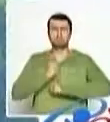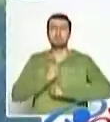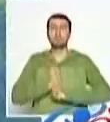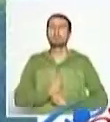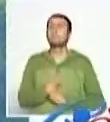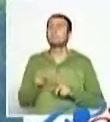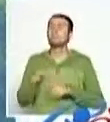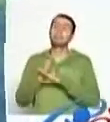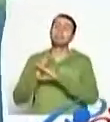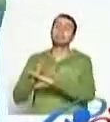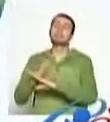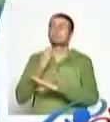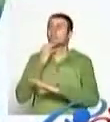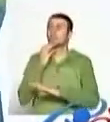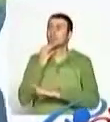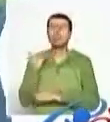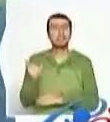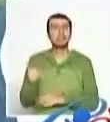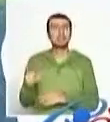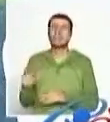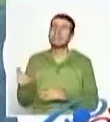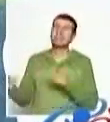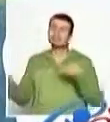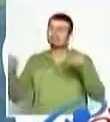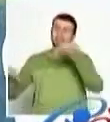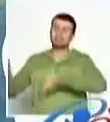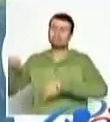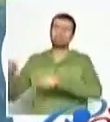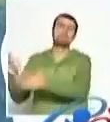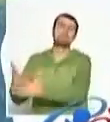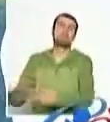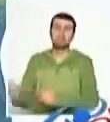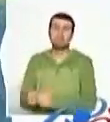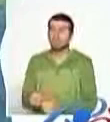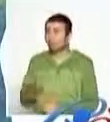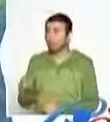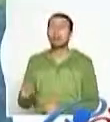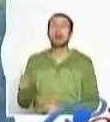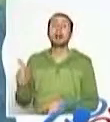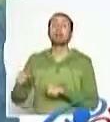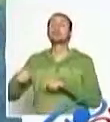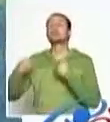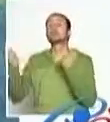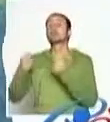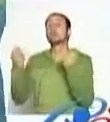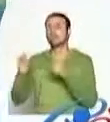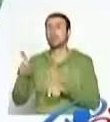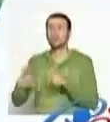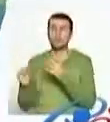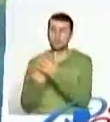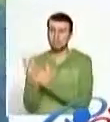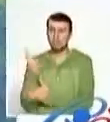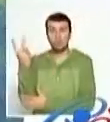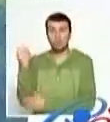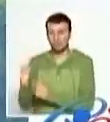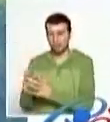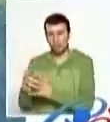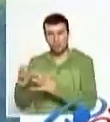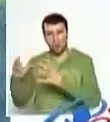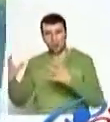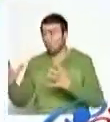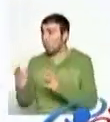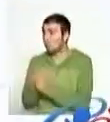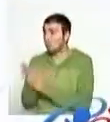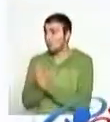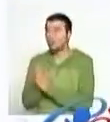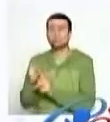ojalá consumir productos biológicos, porque los productos que venden, inclusive las verduras, están muy contaminadas con